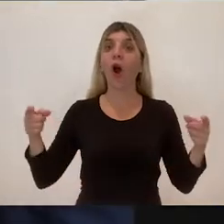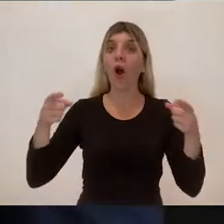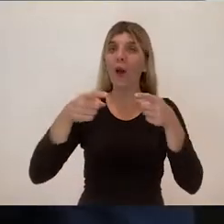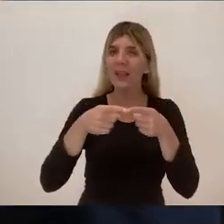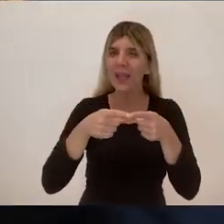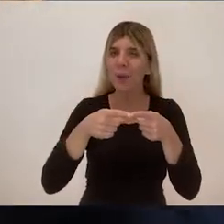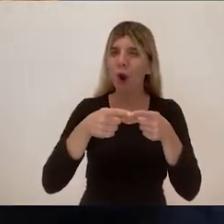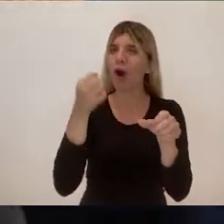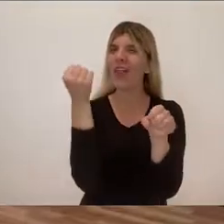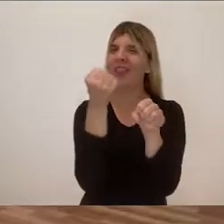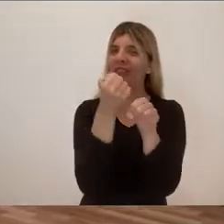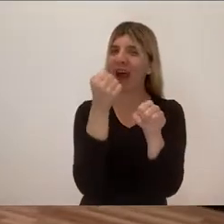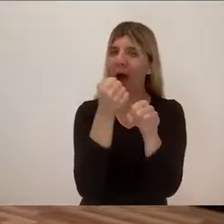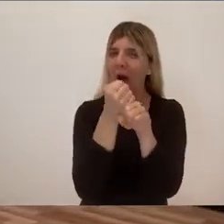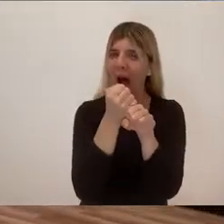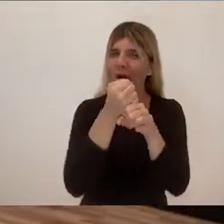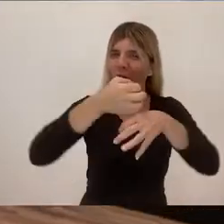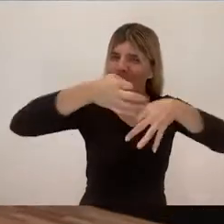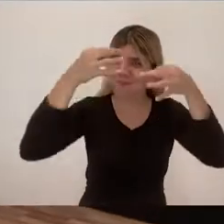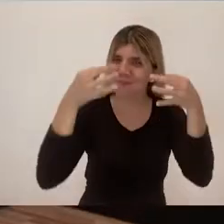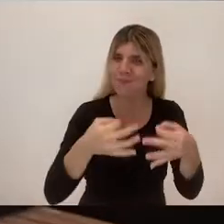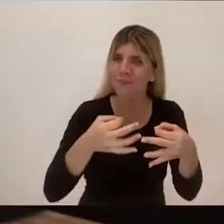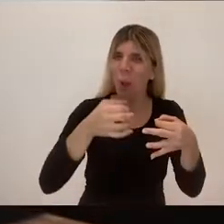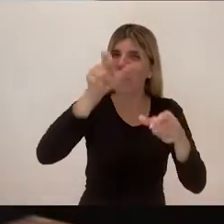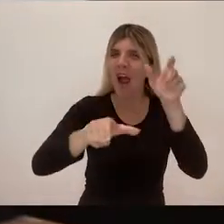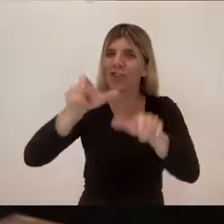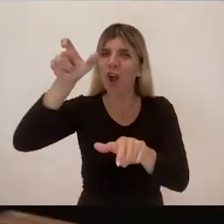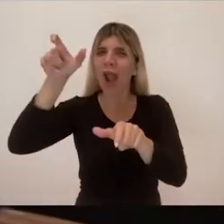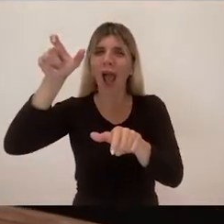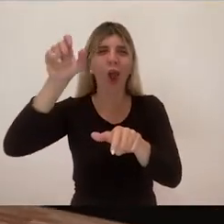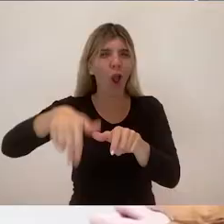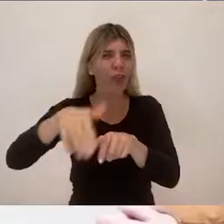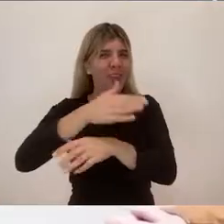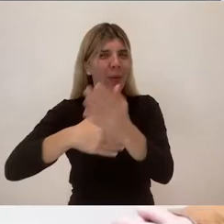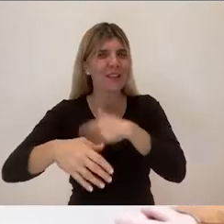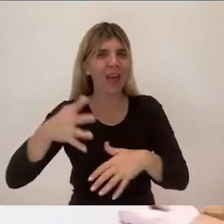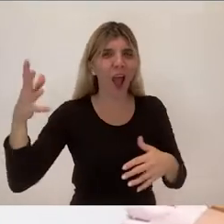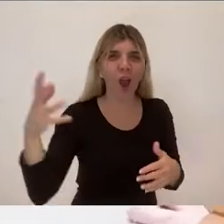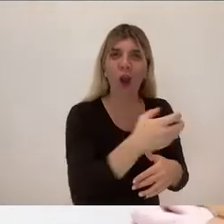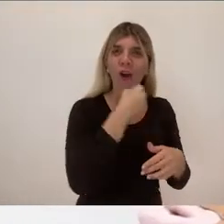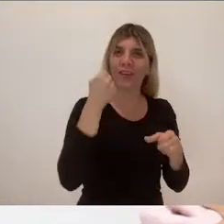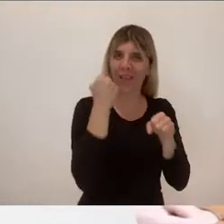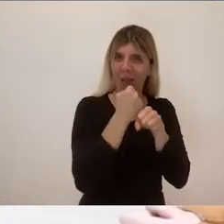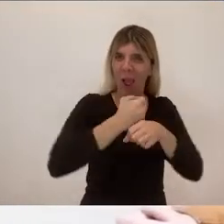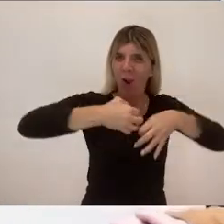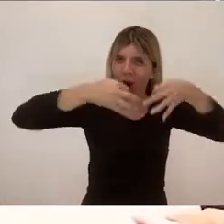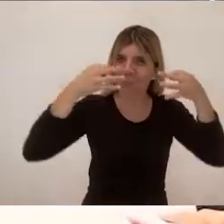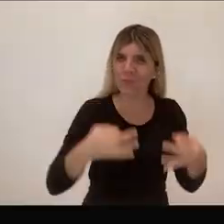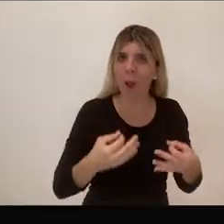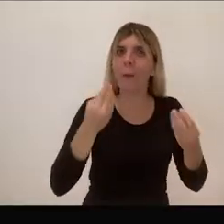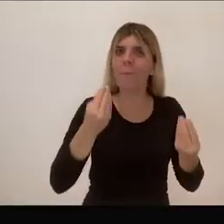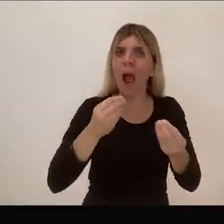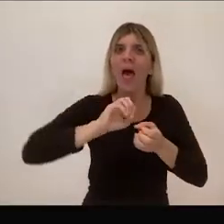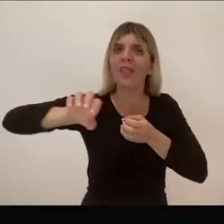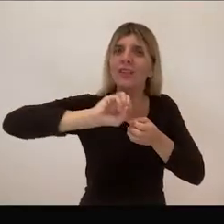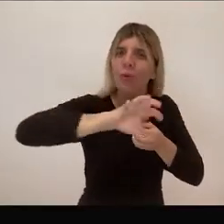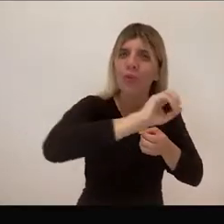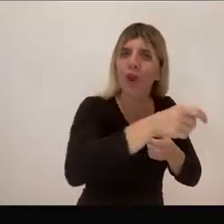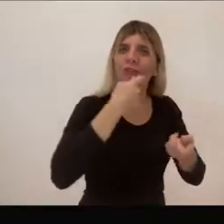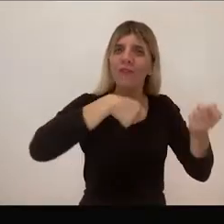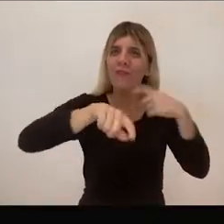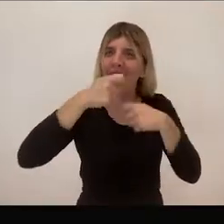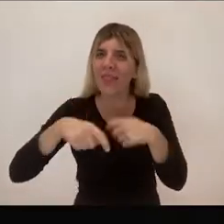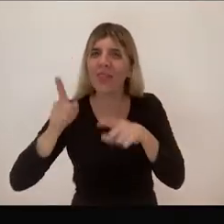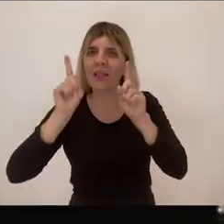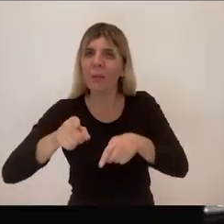Con el objetivo de generar trabajo genuino para personas con discapacidad en base a la producción, distribución y comercialización local de